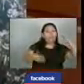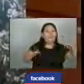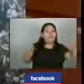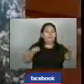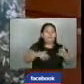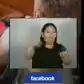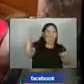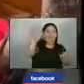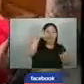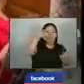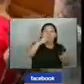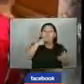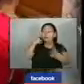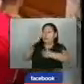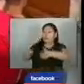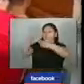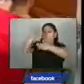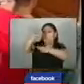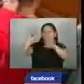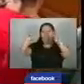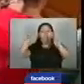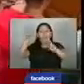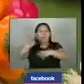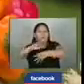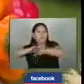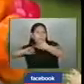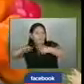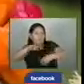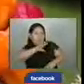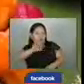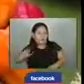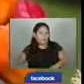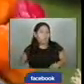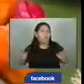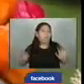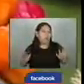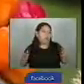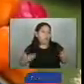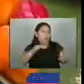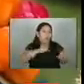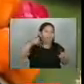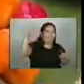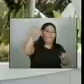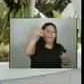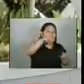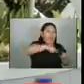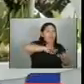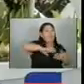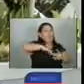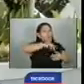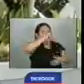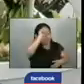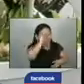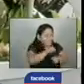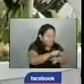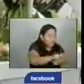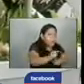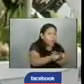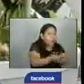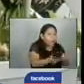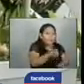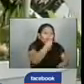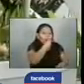capacitaciones impartidas por la Unidad Ecológica Salvadoreña, con el fin de prepararlas para cultivar sus propios alimentos